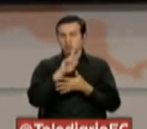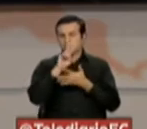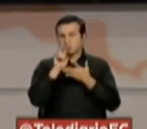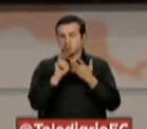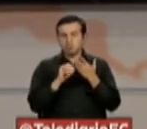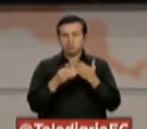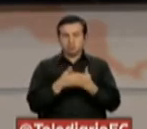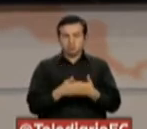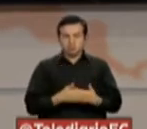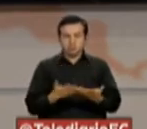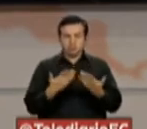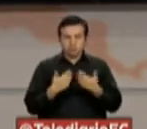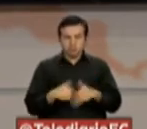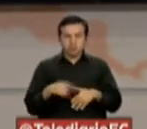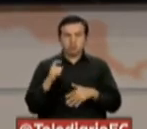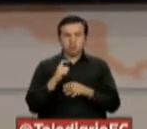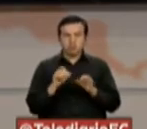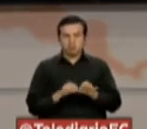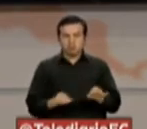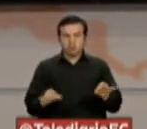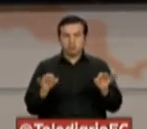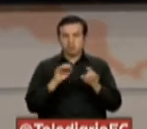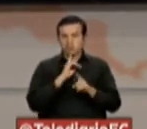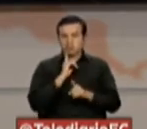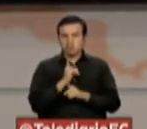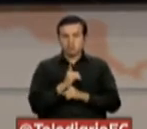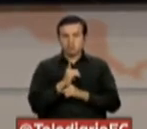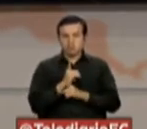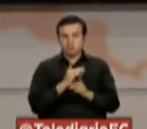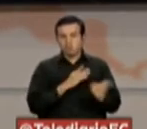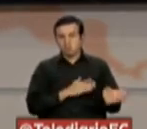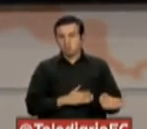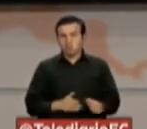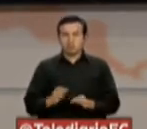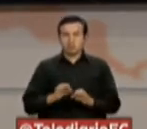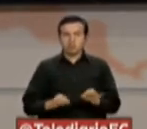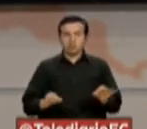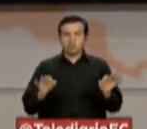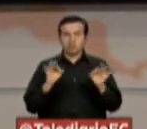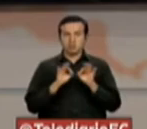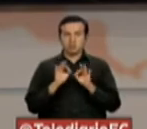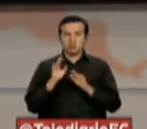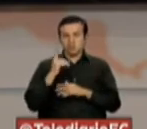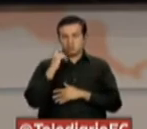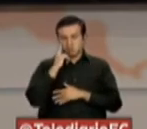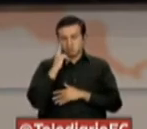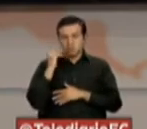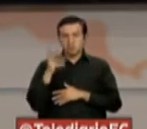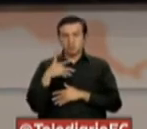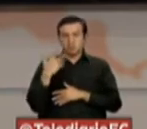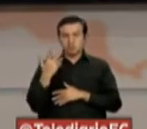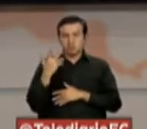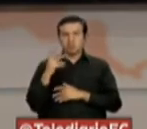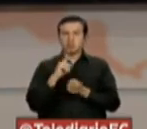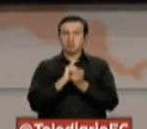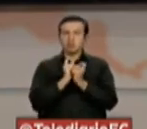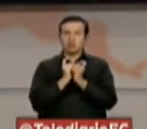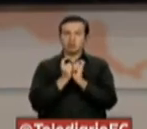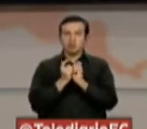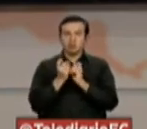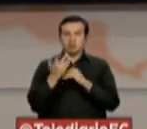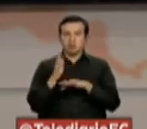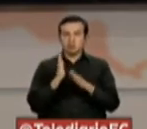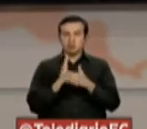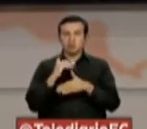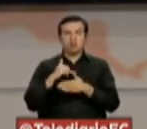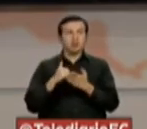que podríamos mencionar. Ahora, es muy necesario también incluir dentro de esta discusión la evolución misma del